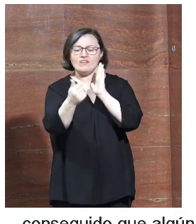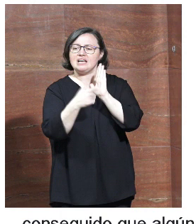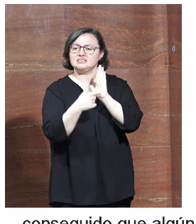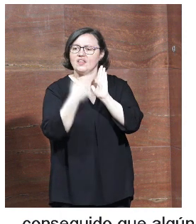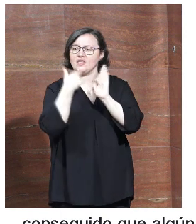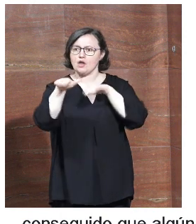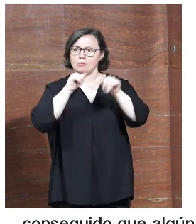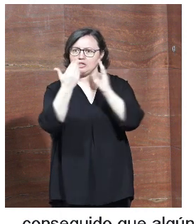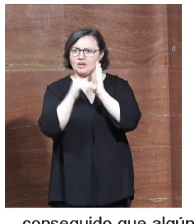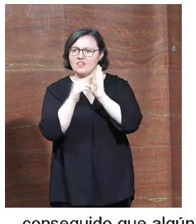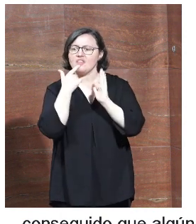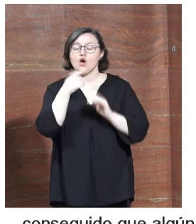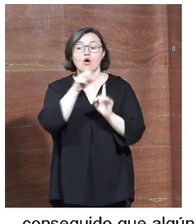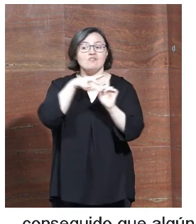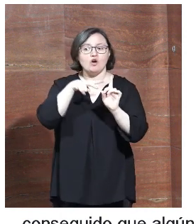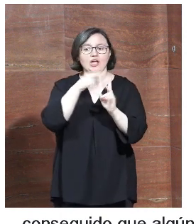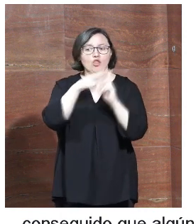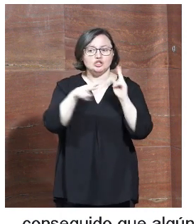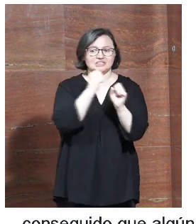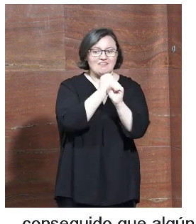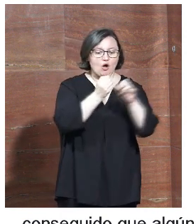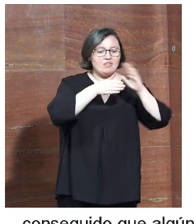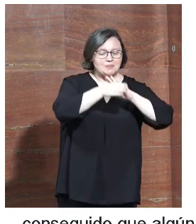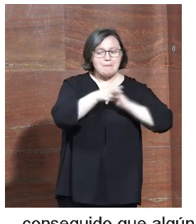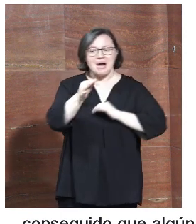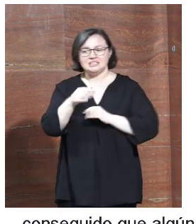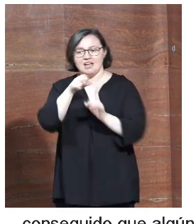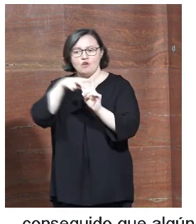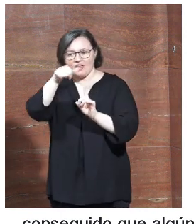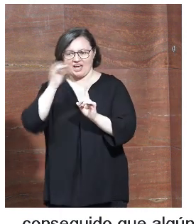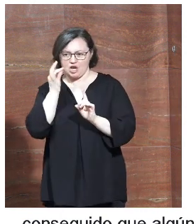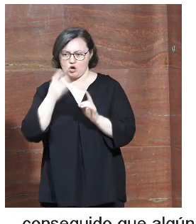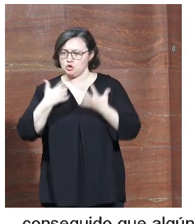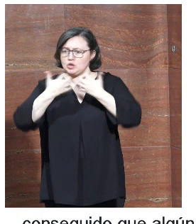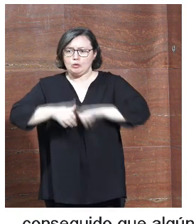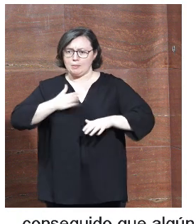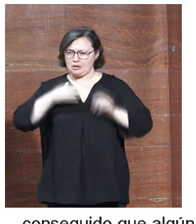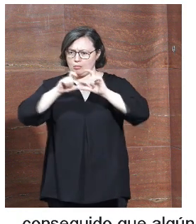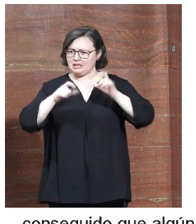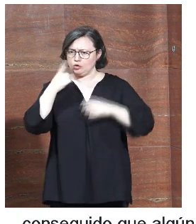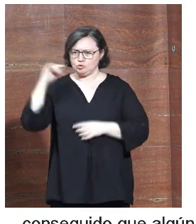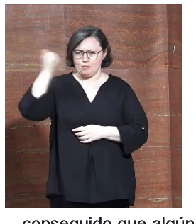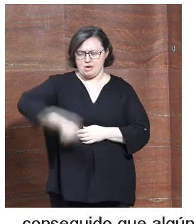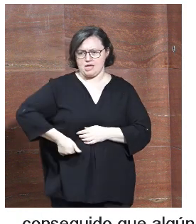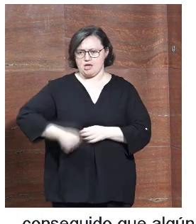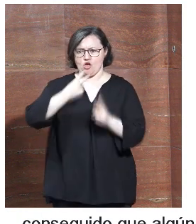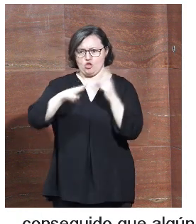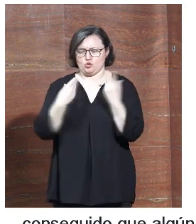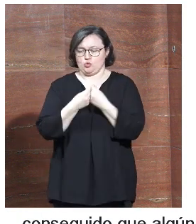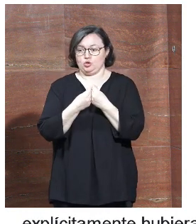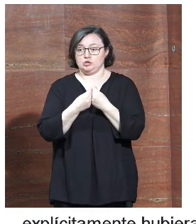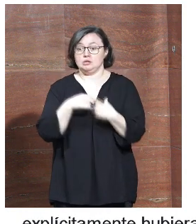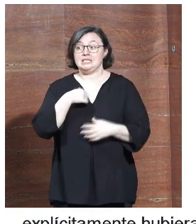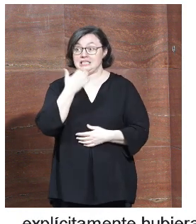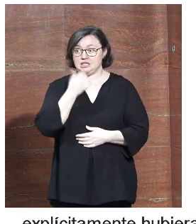que incorporar los dos enfoques. Nosotros implícitamente siempre lo intentamos, porque si no ya sabemos que el